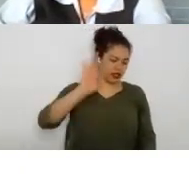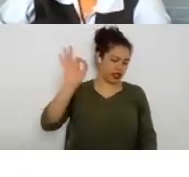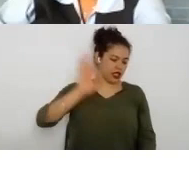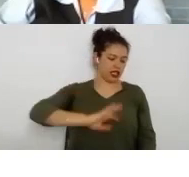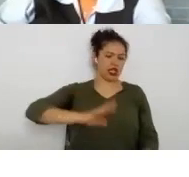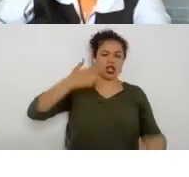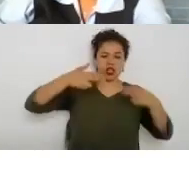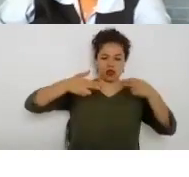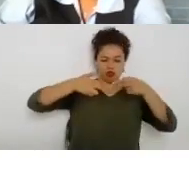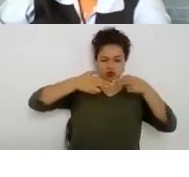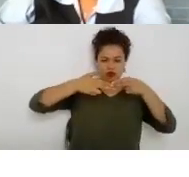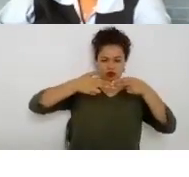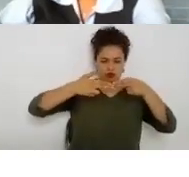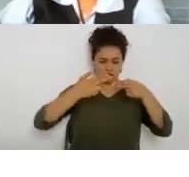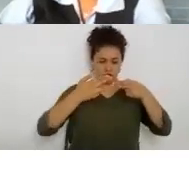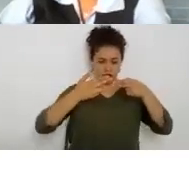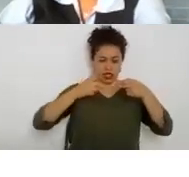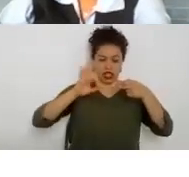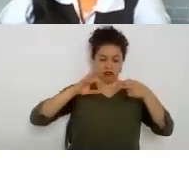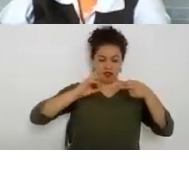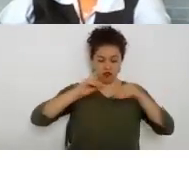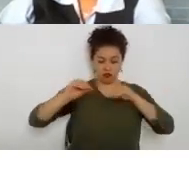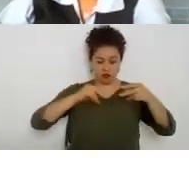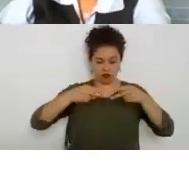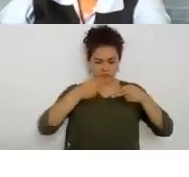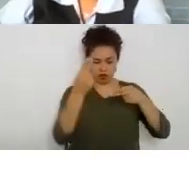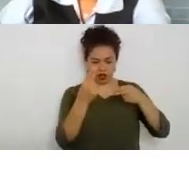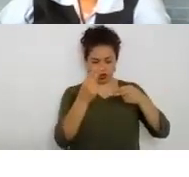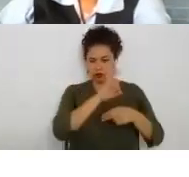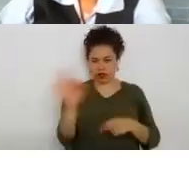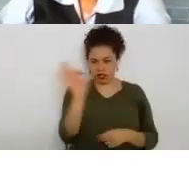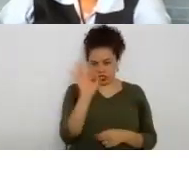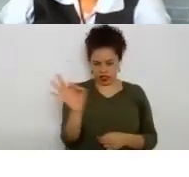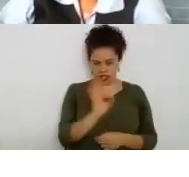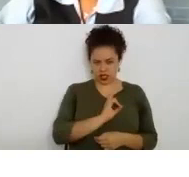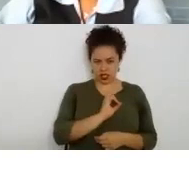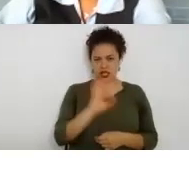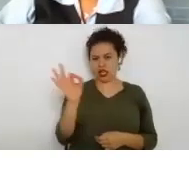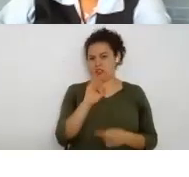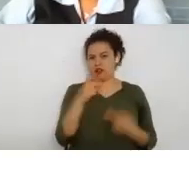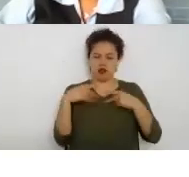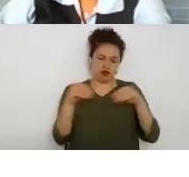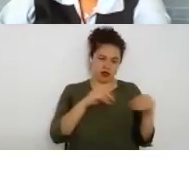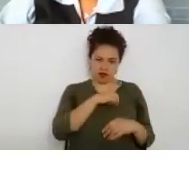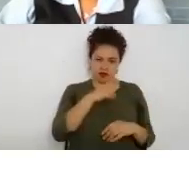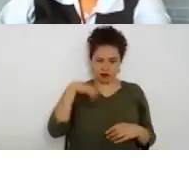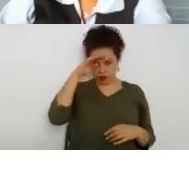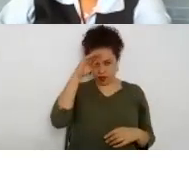fractura, ¿ok? Estos son puntos que debemos tomar en cuenta si se va a mover a una víctima.